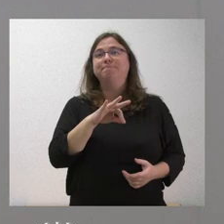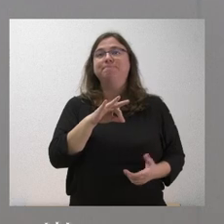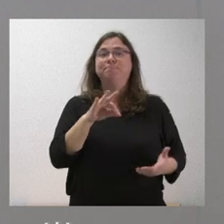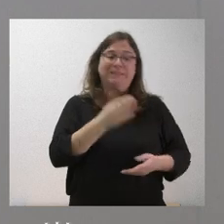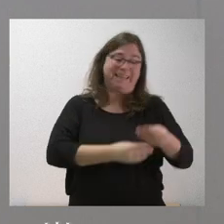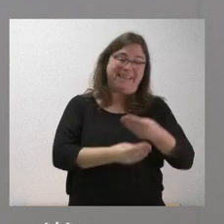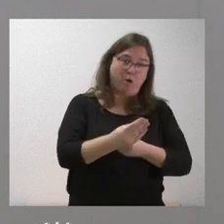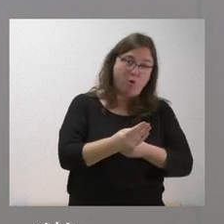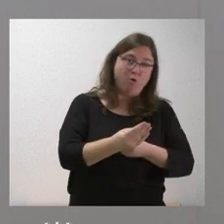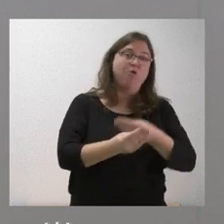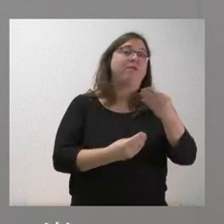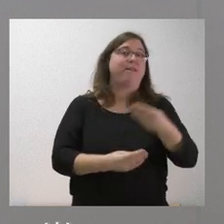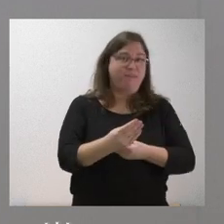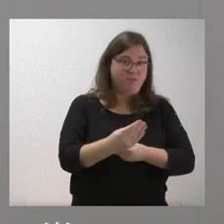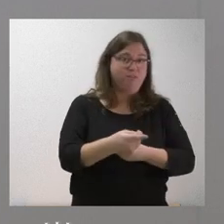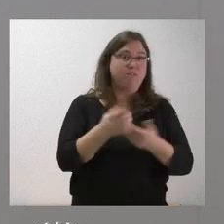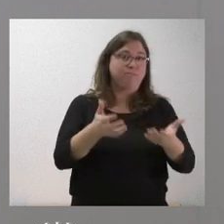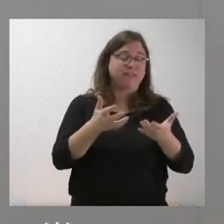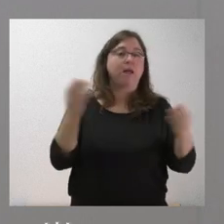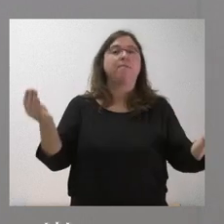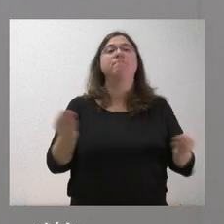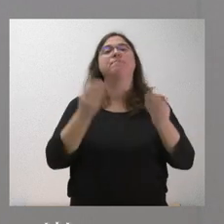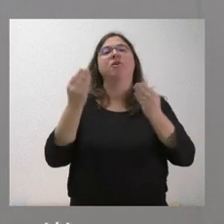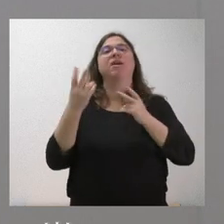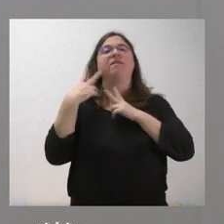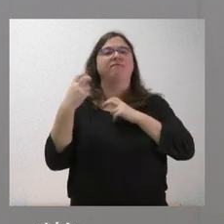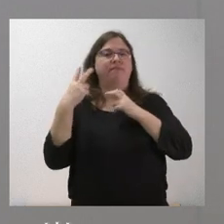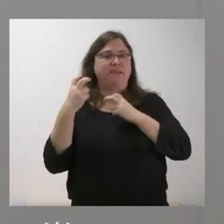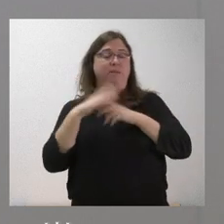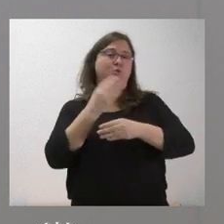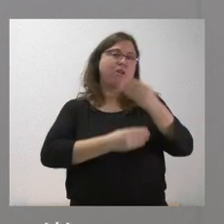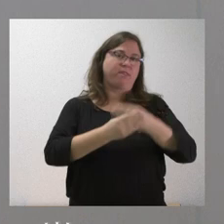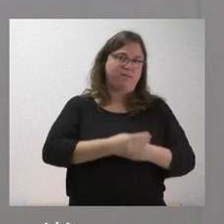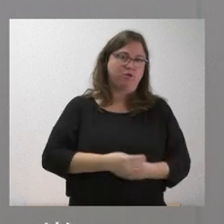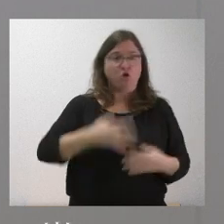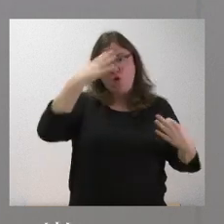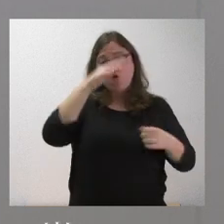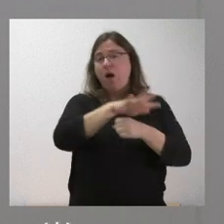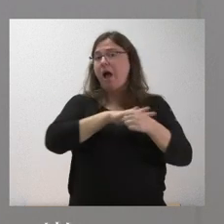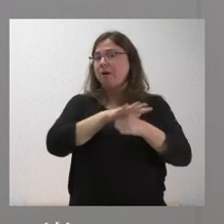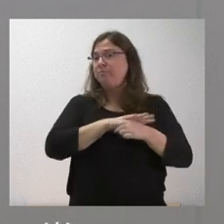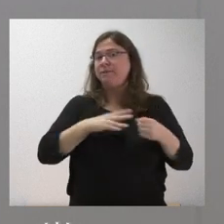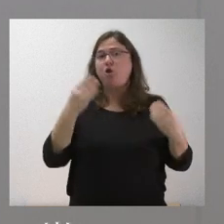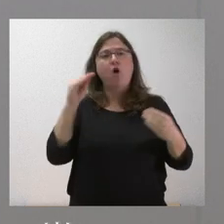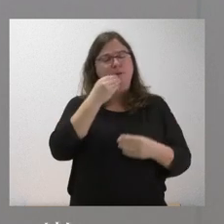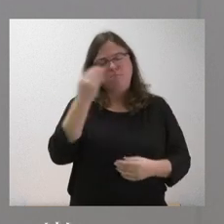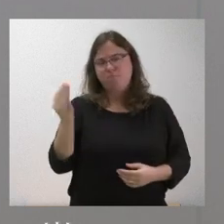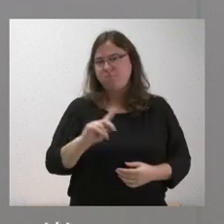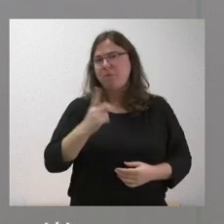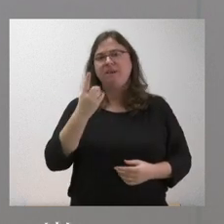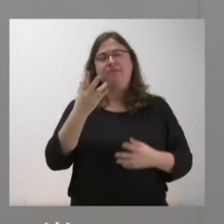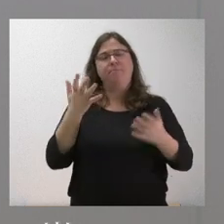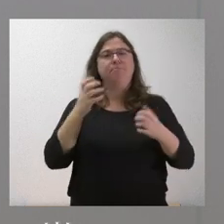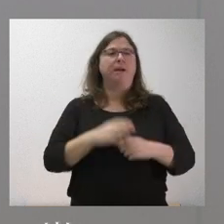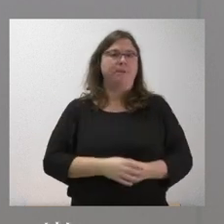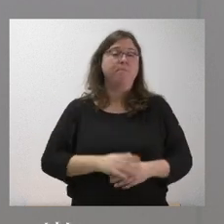hijo y que se pueden beneficiar de esta mejora en la deducción fiscal por nacimiento lógicamente en la ámbito de los jóvenes son de los más beneficiados por estas rebajas